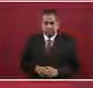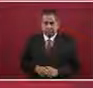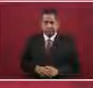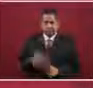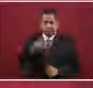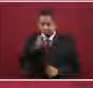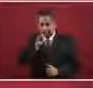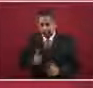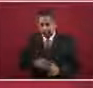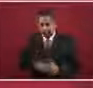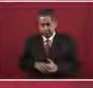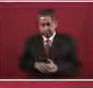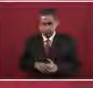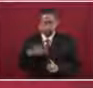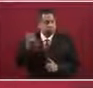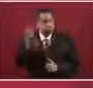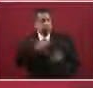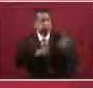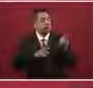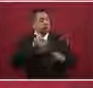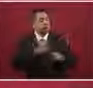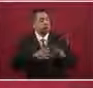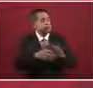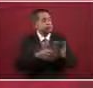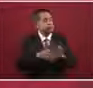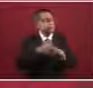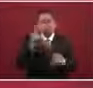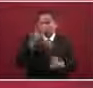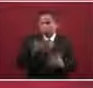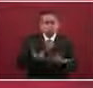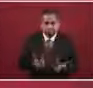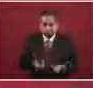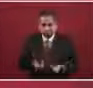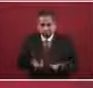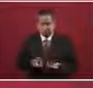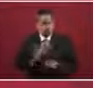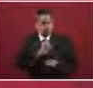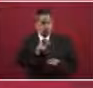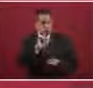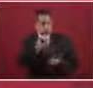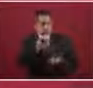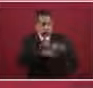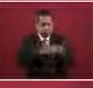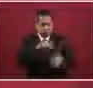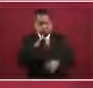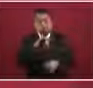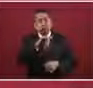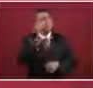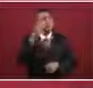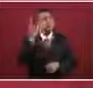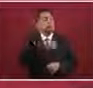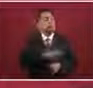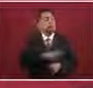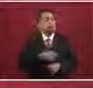y daban instrucciones a los funcionarios electorales.